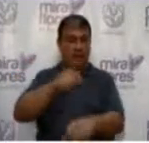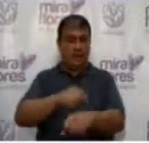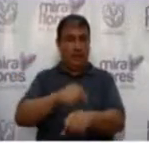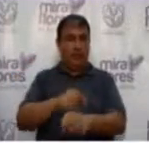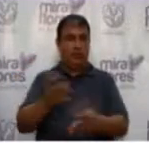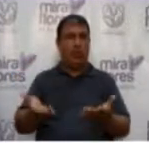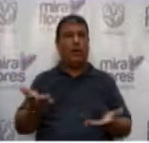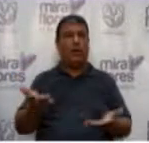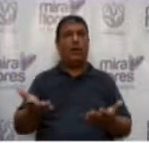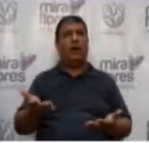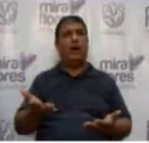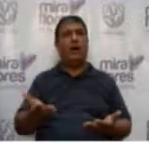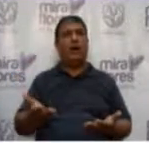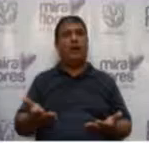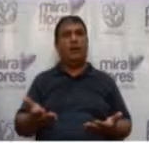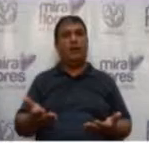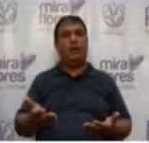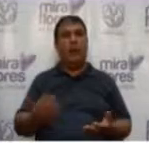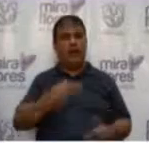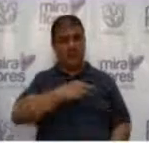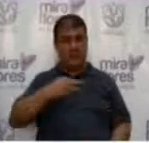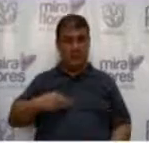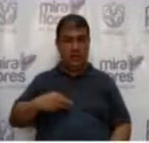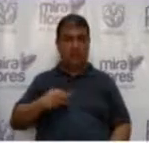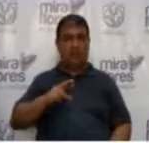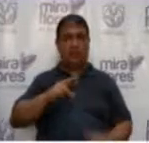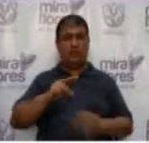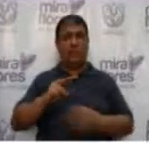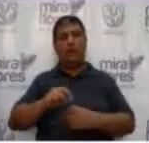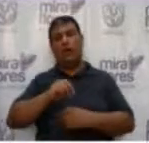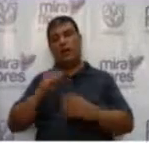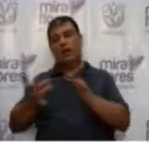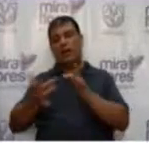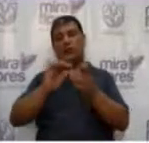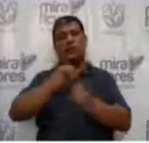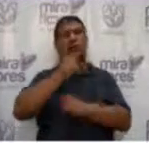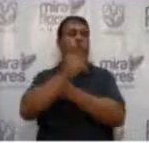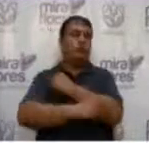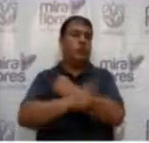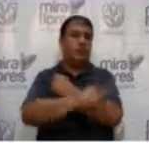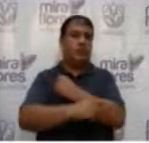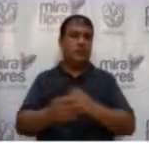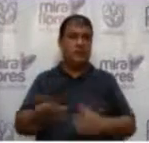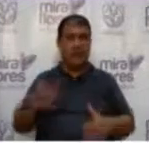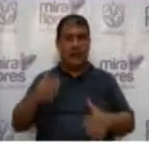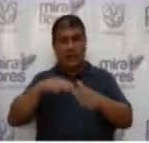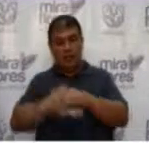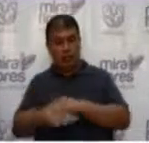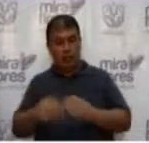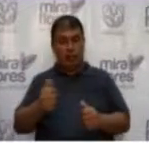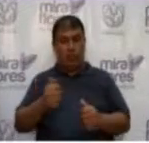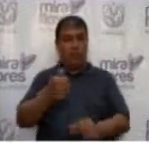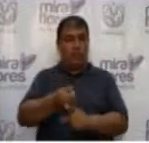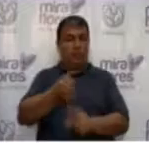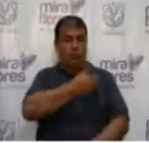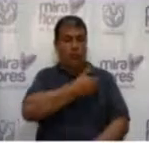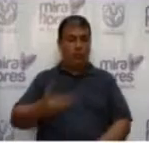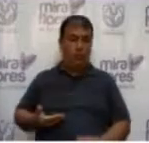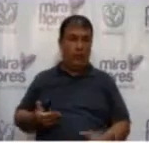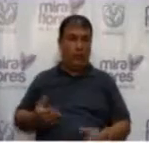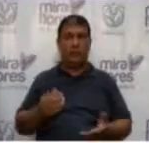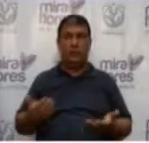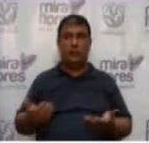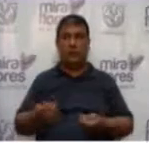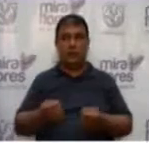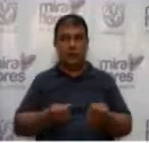momento al Ministerio de Relaciones Exteriores, y al interior del gobierno central lo